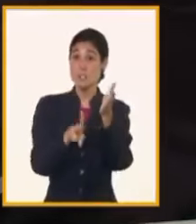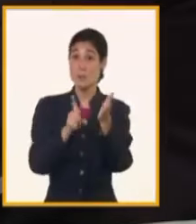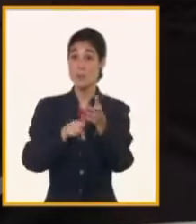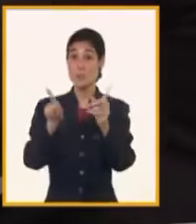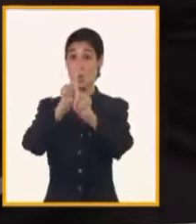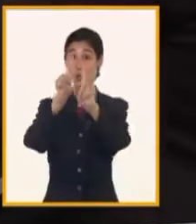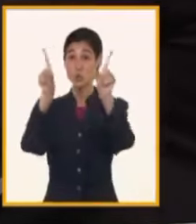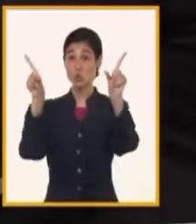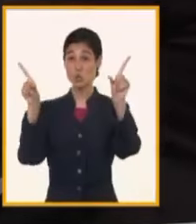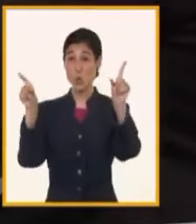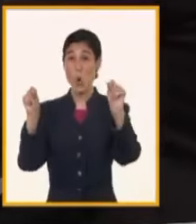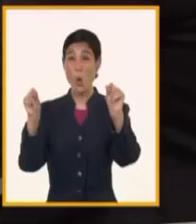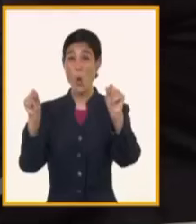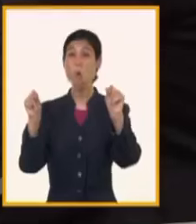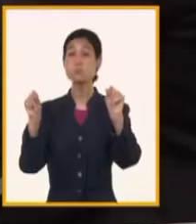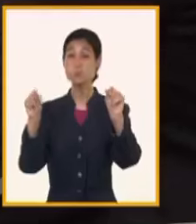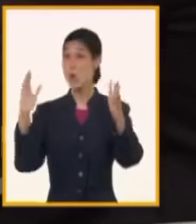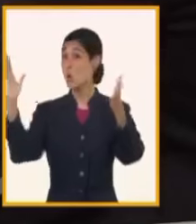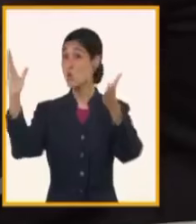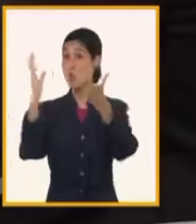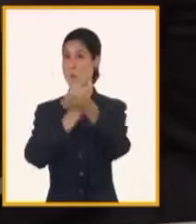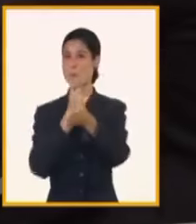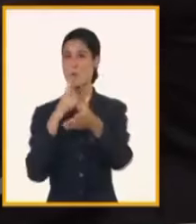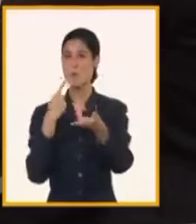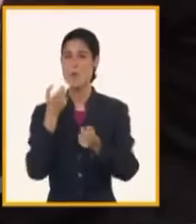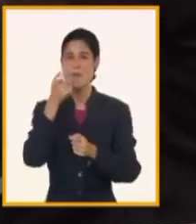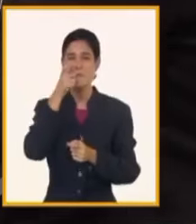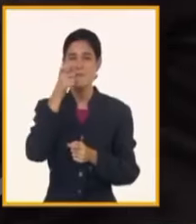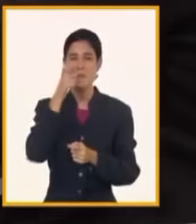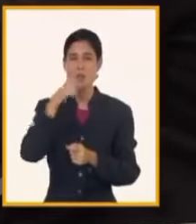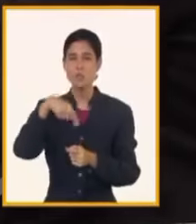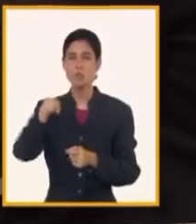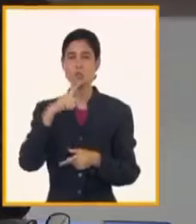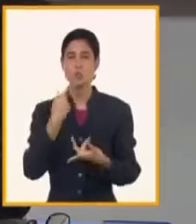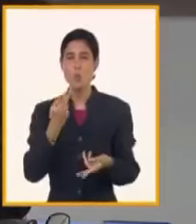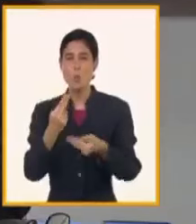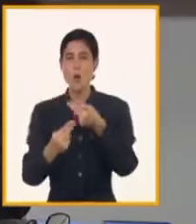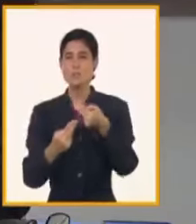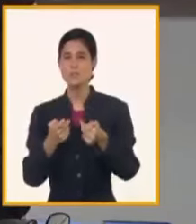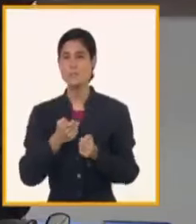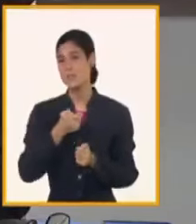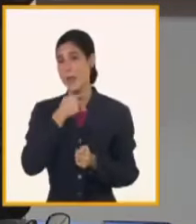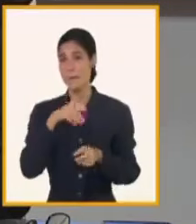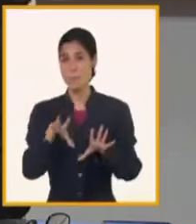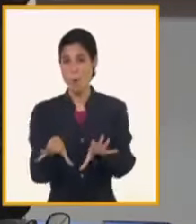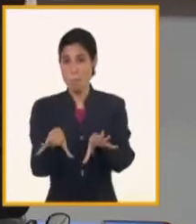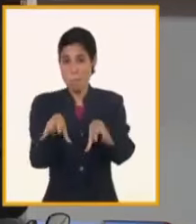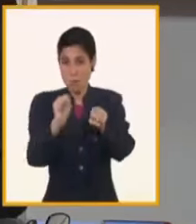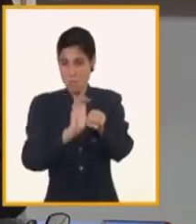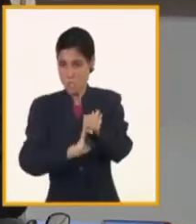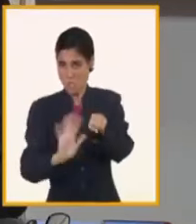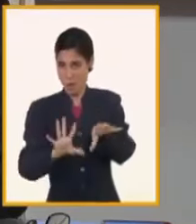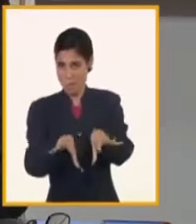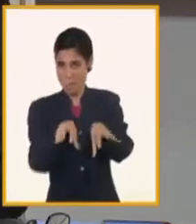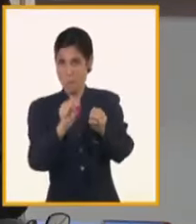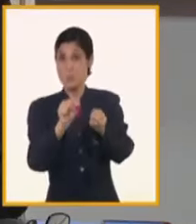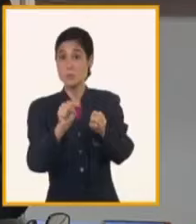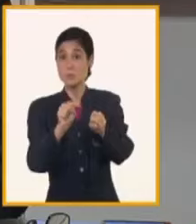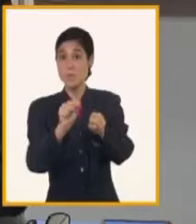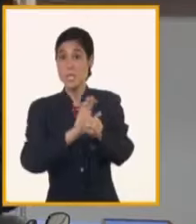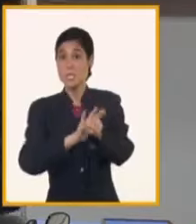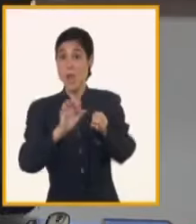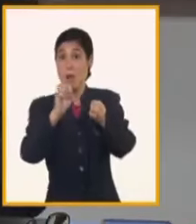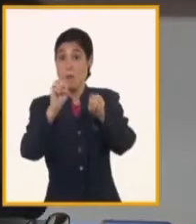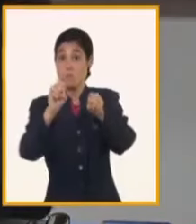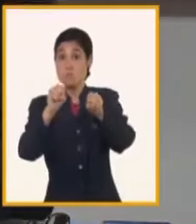circuitos cómo era su comportamiento cuando venía la electricidad cuando el apagón es mayor de 3 horas el crecimiento es 51 por